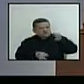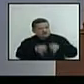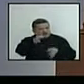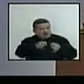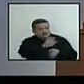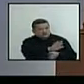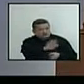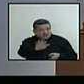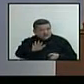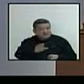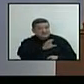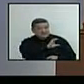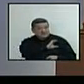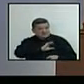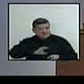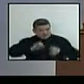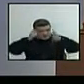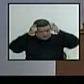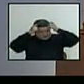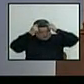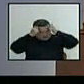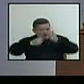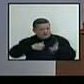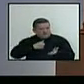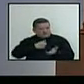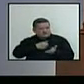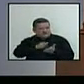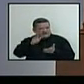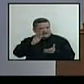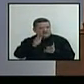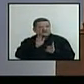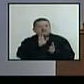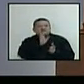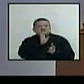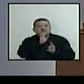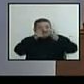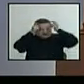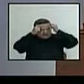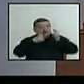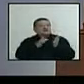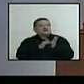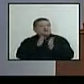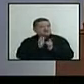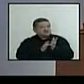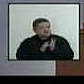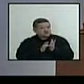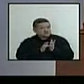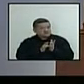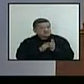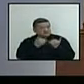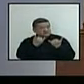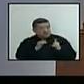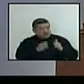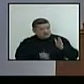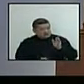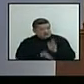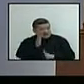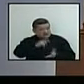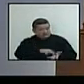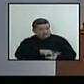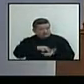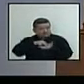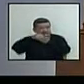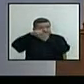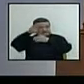príncipe de este mundo va a ser echado fuera. Y cuando yo sea elevado sobre la tierra,